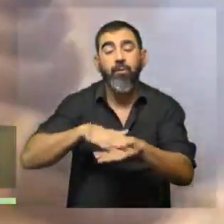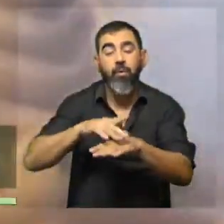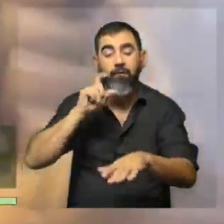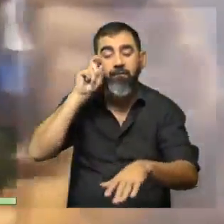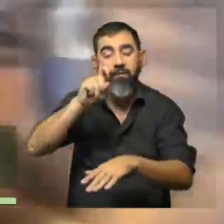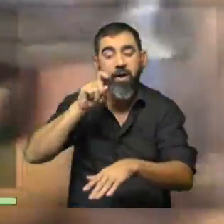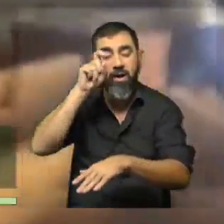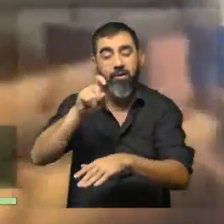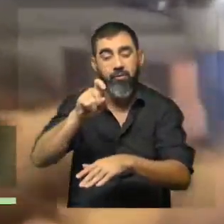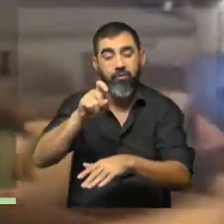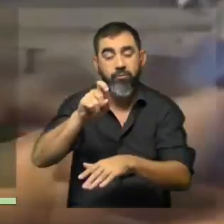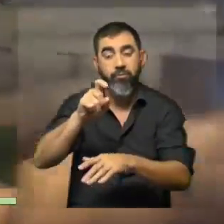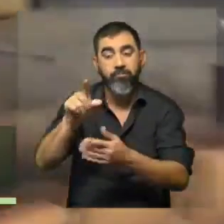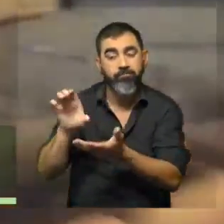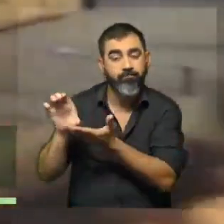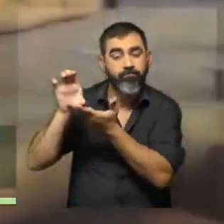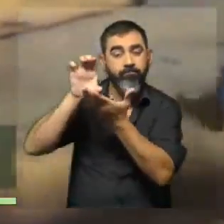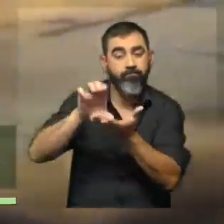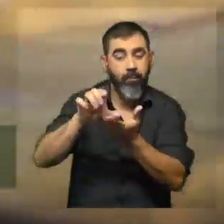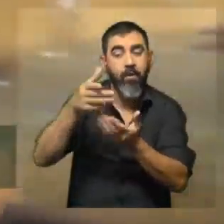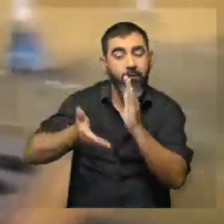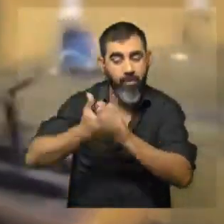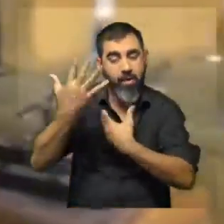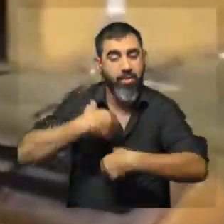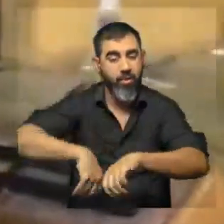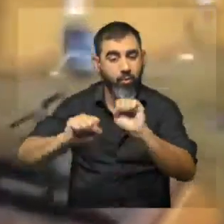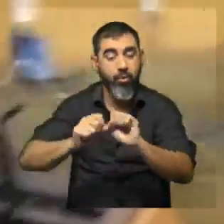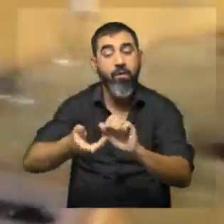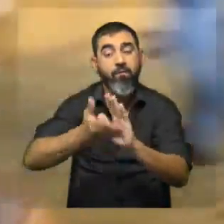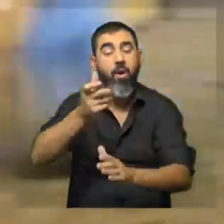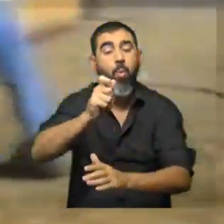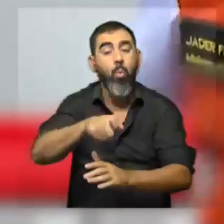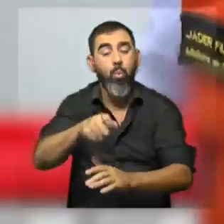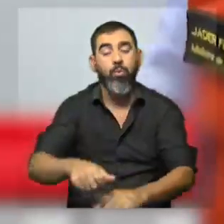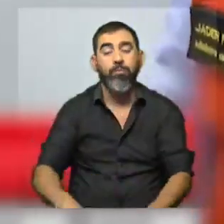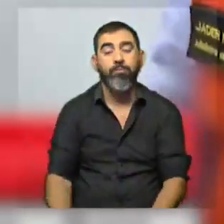fascistas y que los financiadores eran descubiertos y juzgados